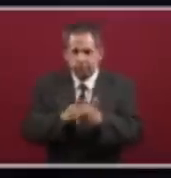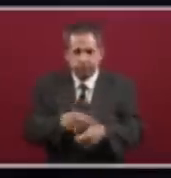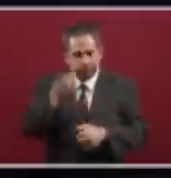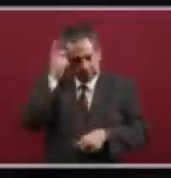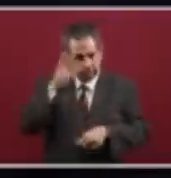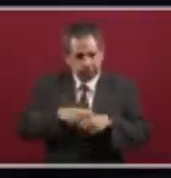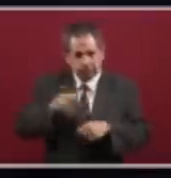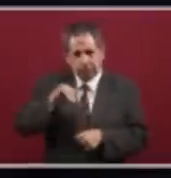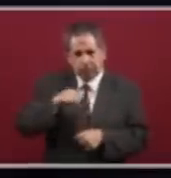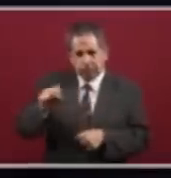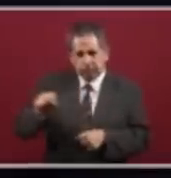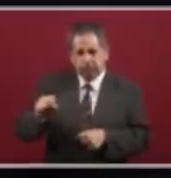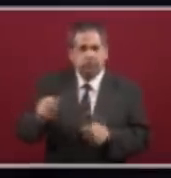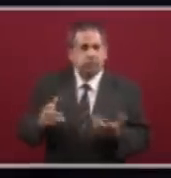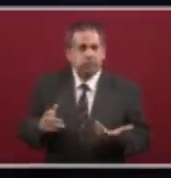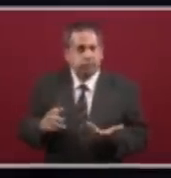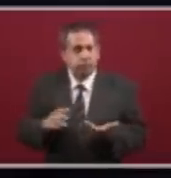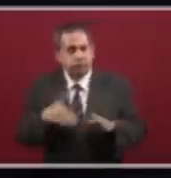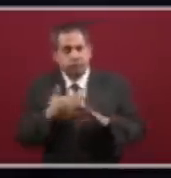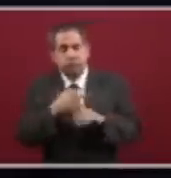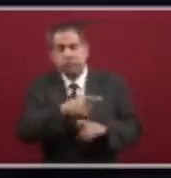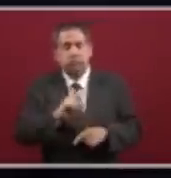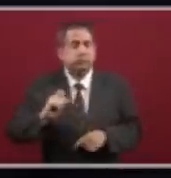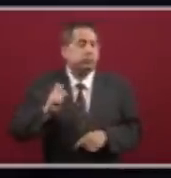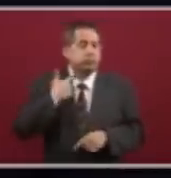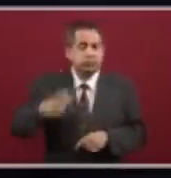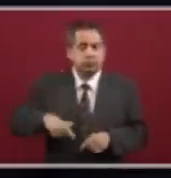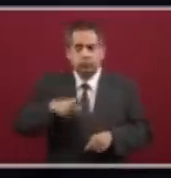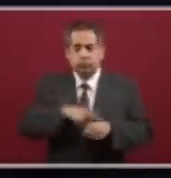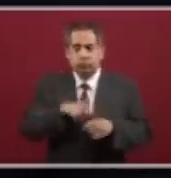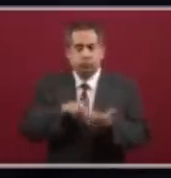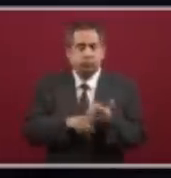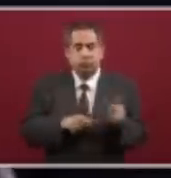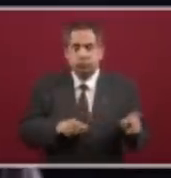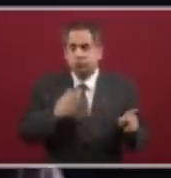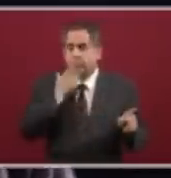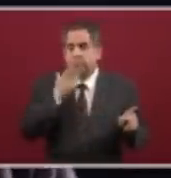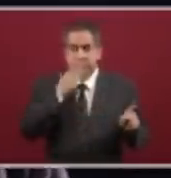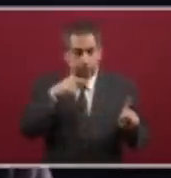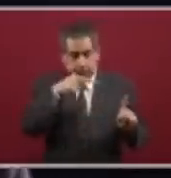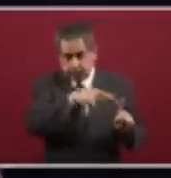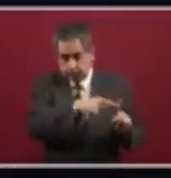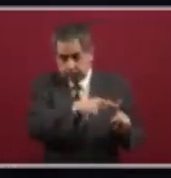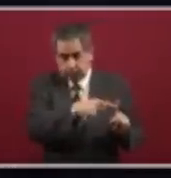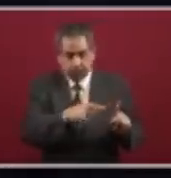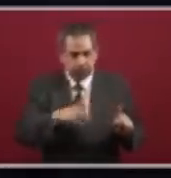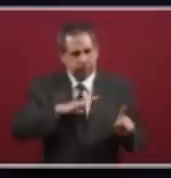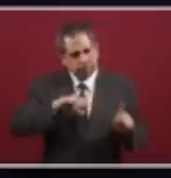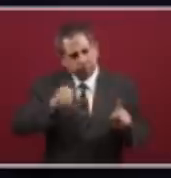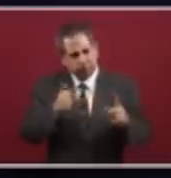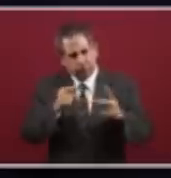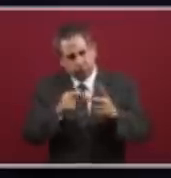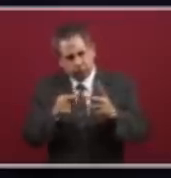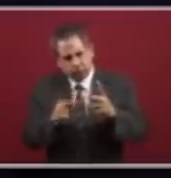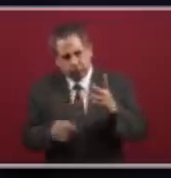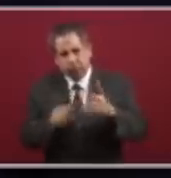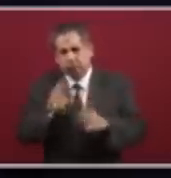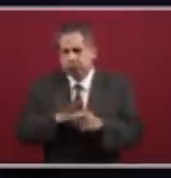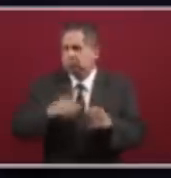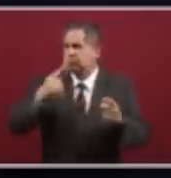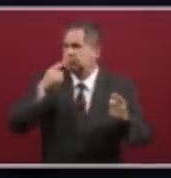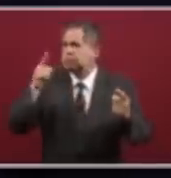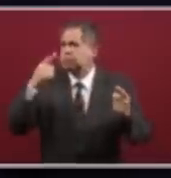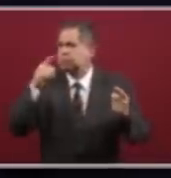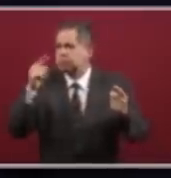imms en contra del ex gobernador sedesson ahora hay más puertas más querellas